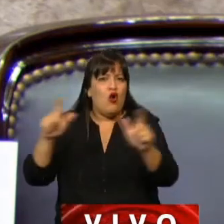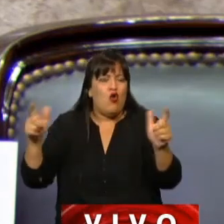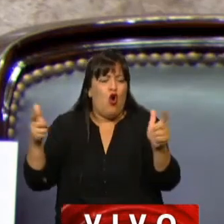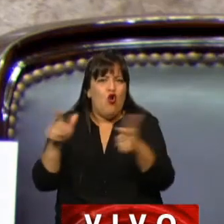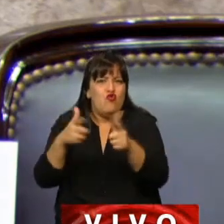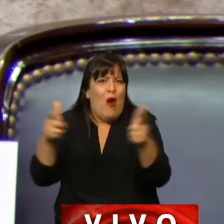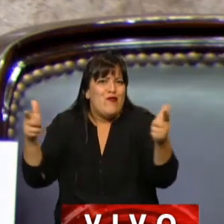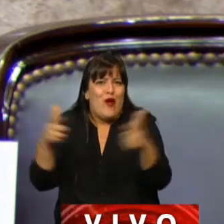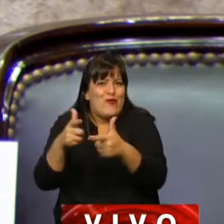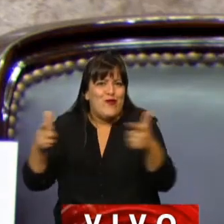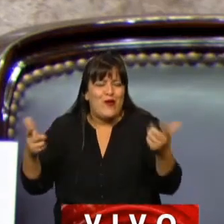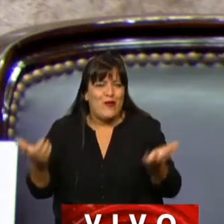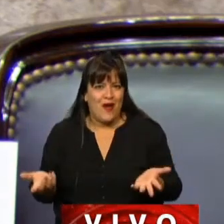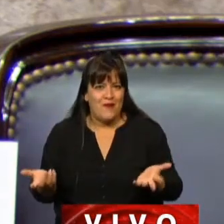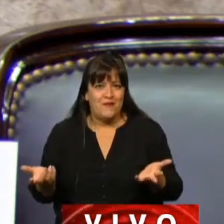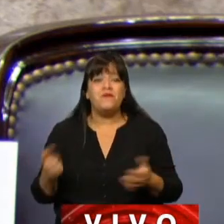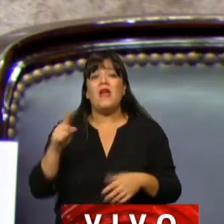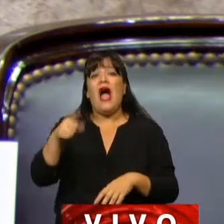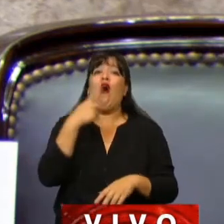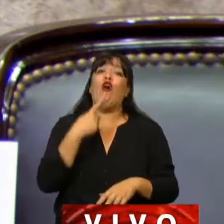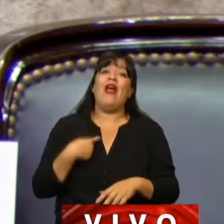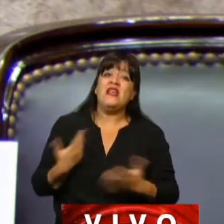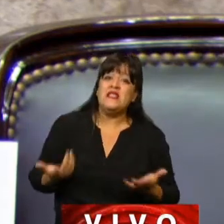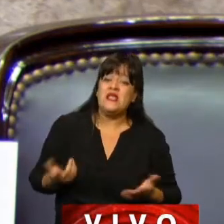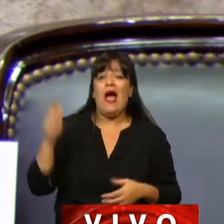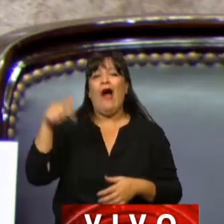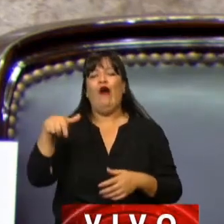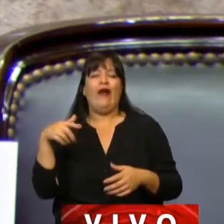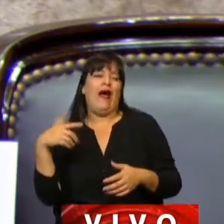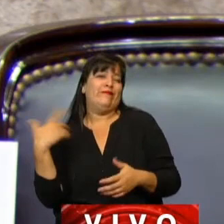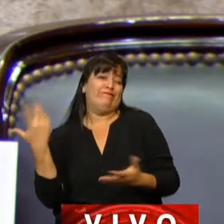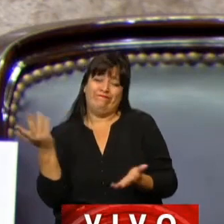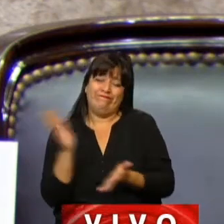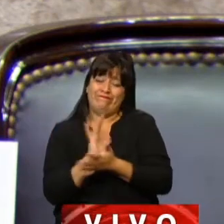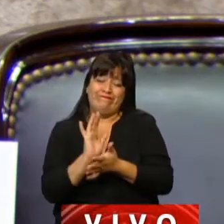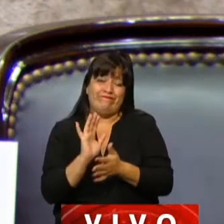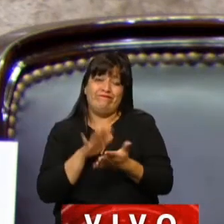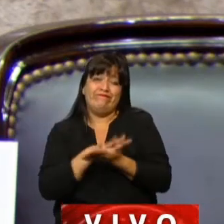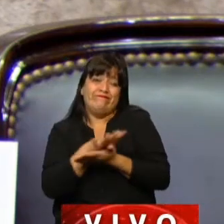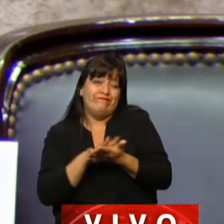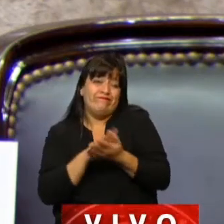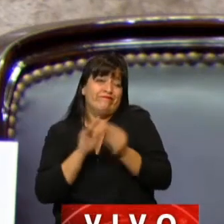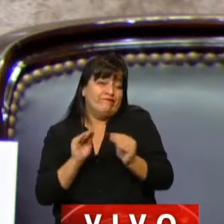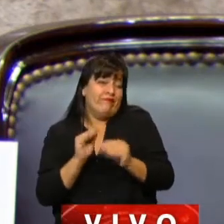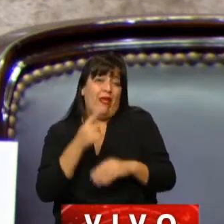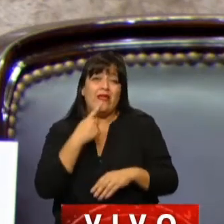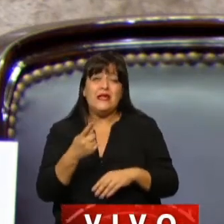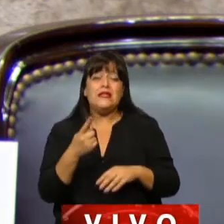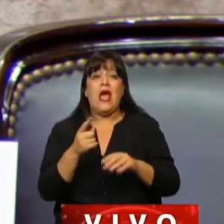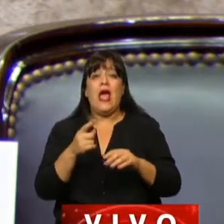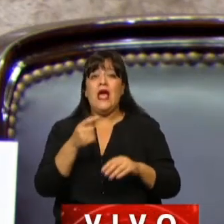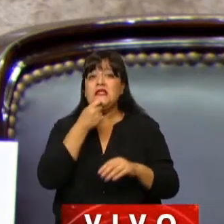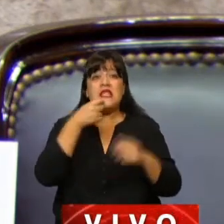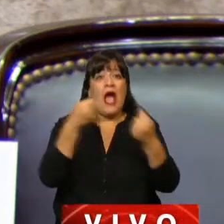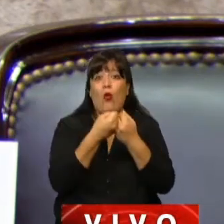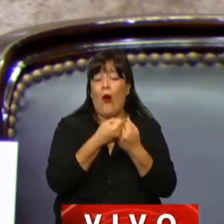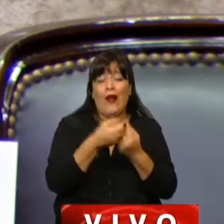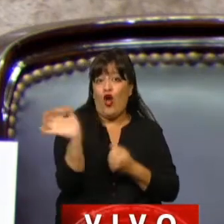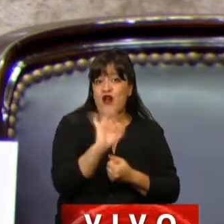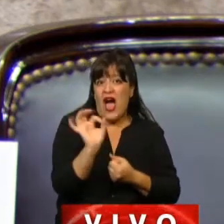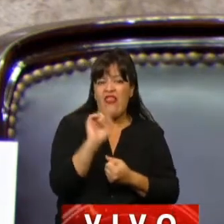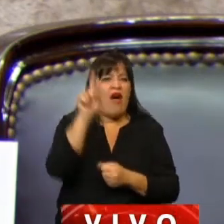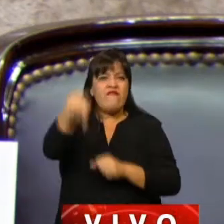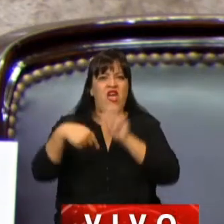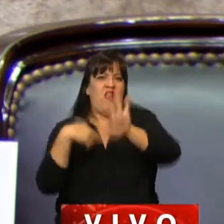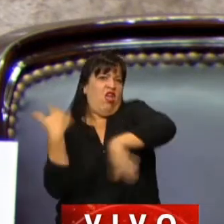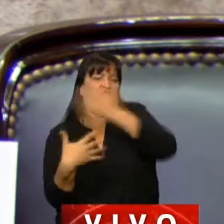Ahora los que nos dicen y nos quieren chantajear de que este acuerdo o el caos son los que no quieren